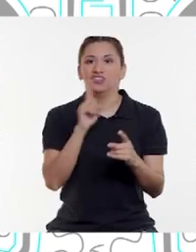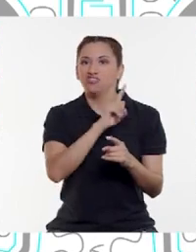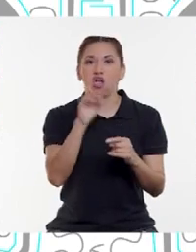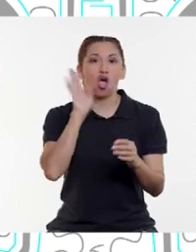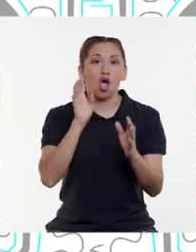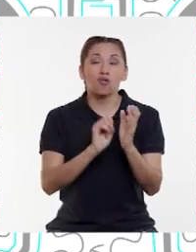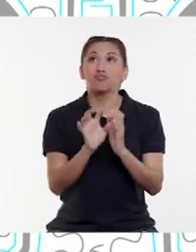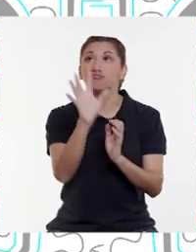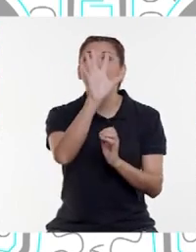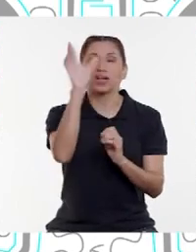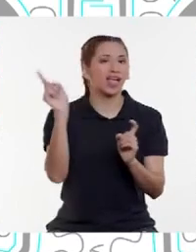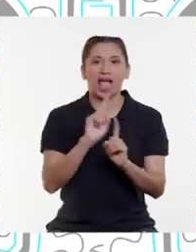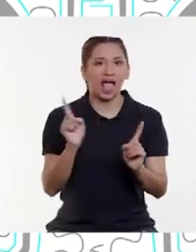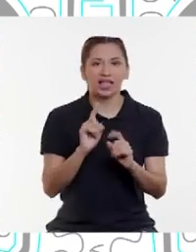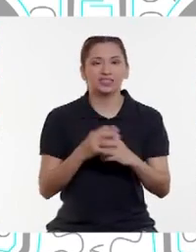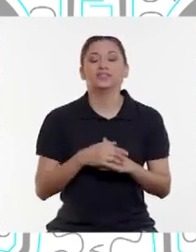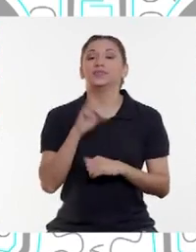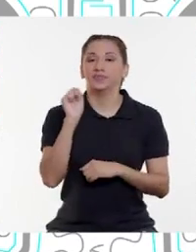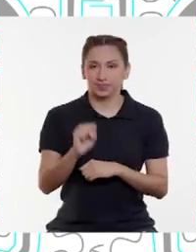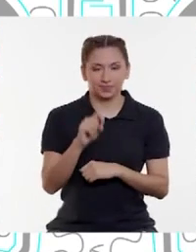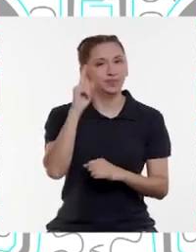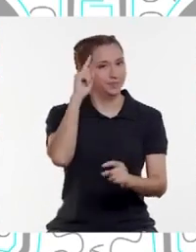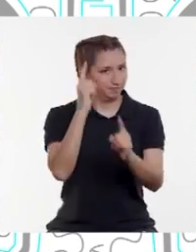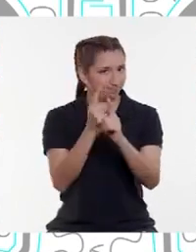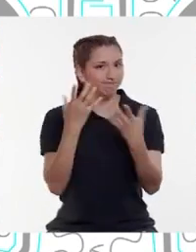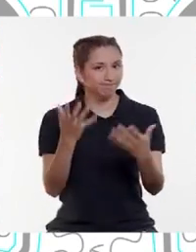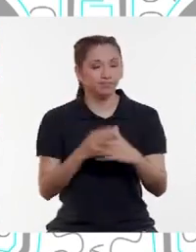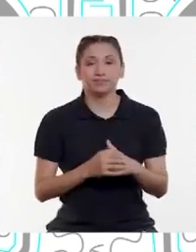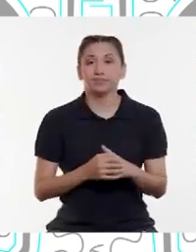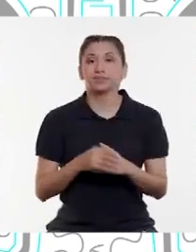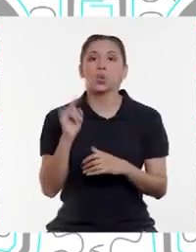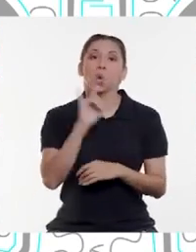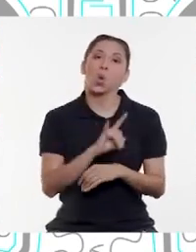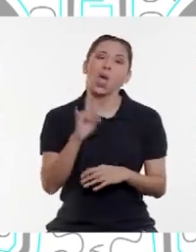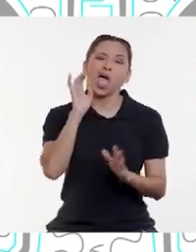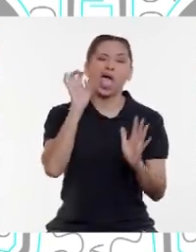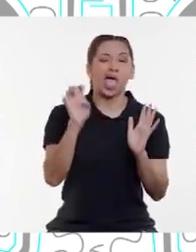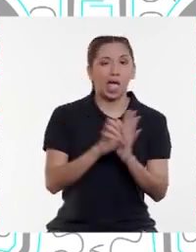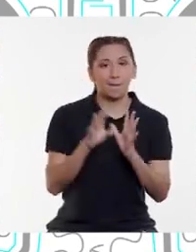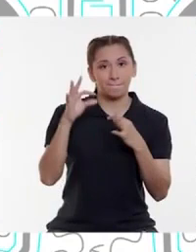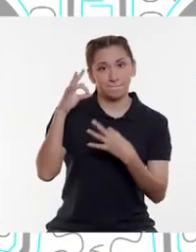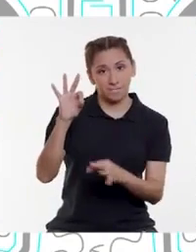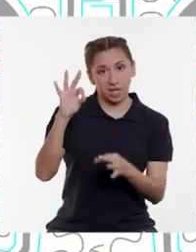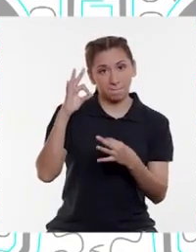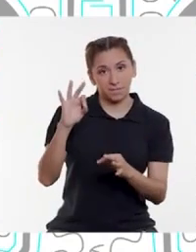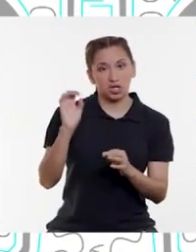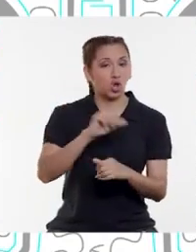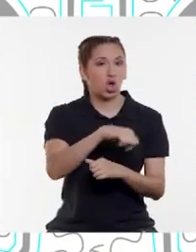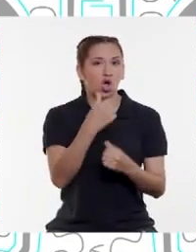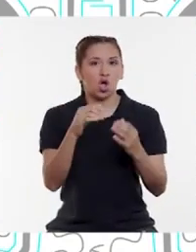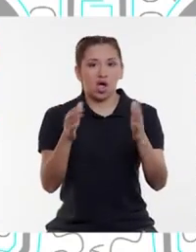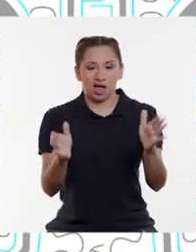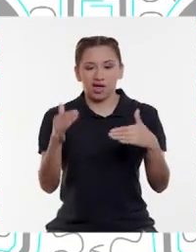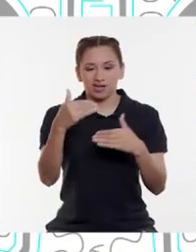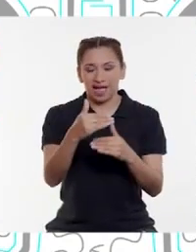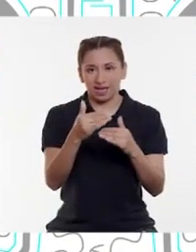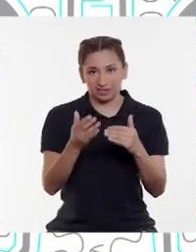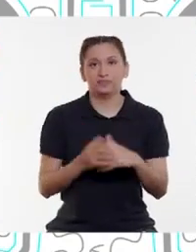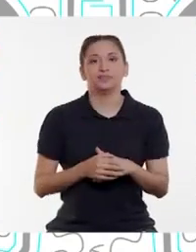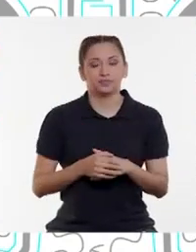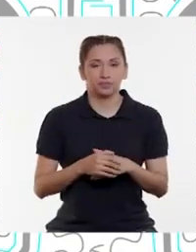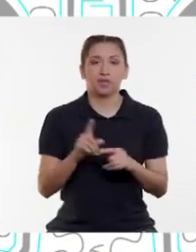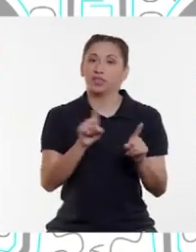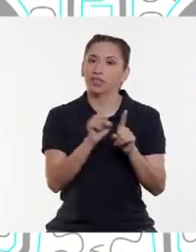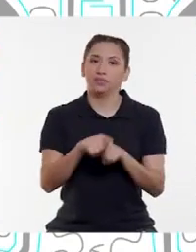no contaminantes. Sí, eso es correcto. Usamos como ejemplos el papel o los envases de cartón.